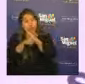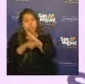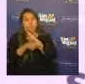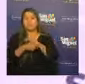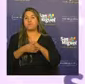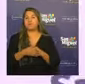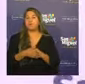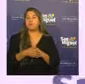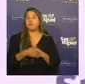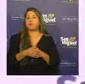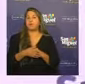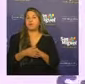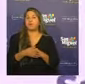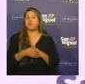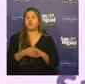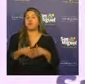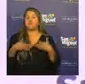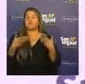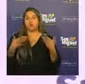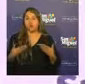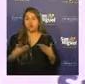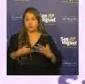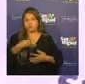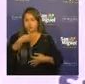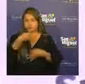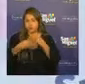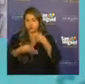muy constantemente. Desde ahí contarles que